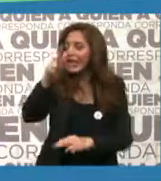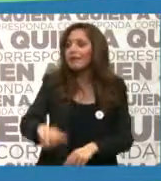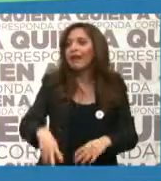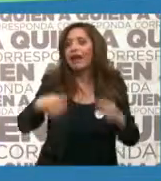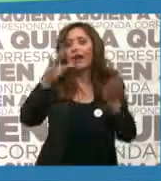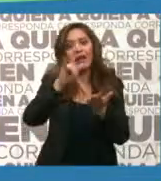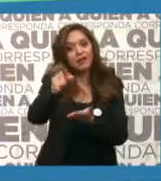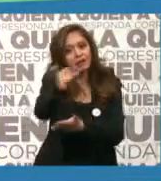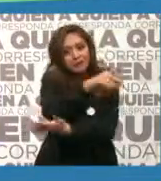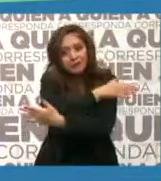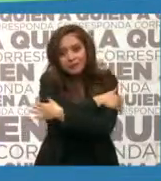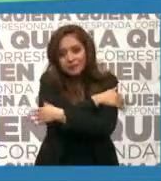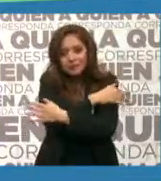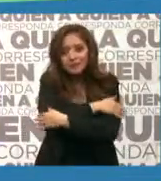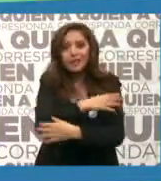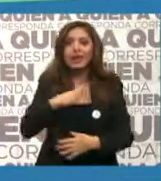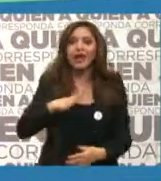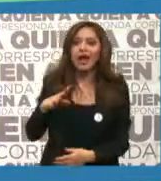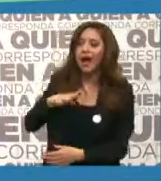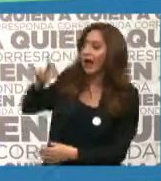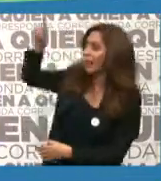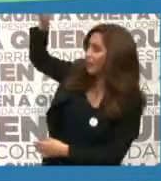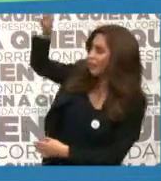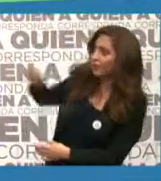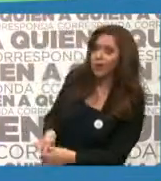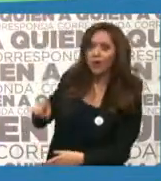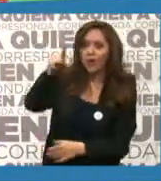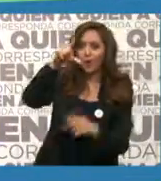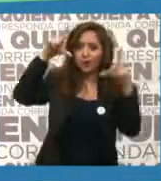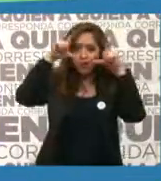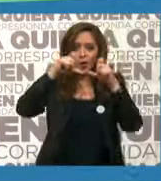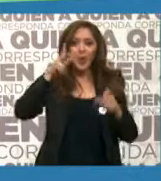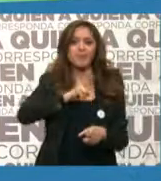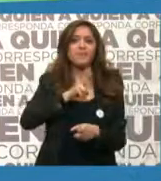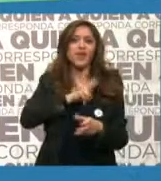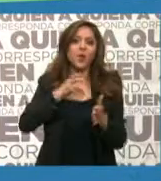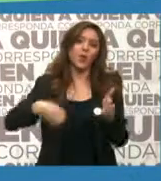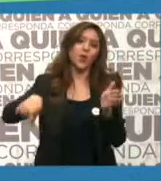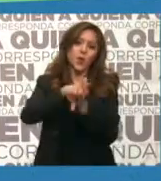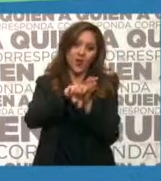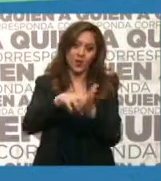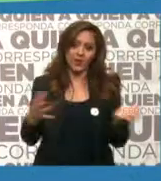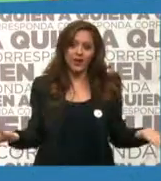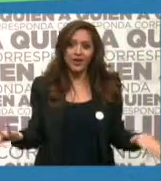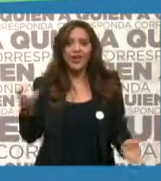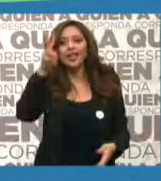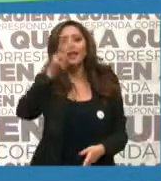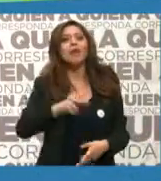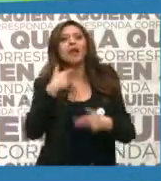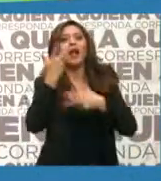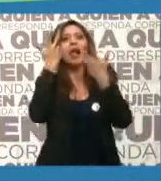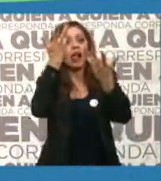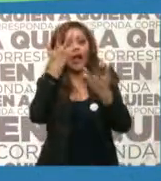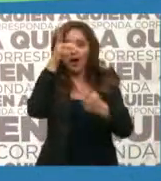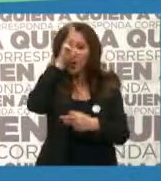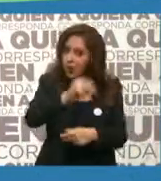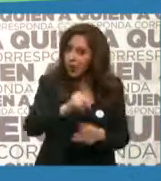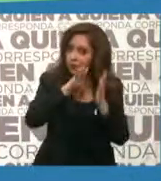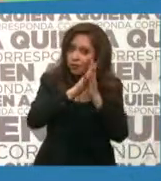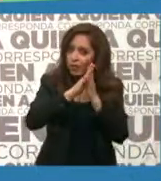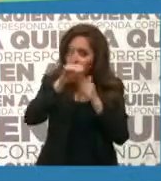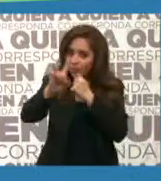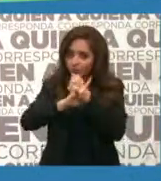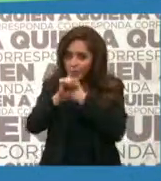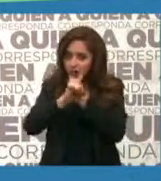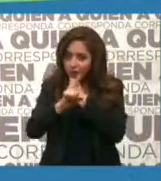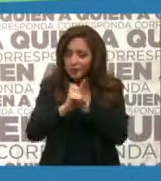toda mi admiración. Tengo un póster de ustedes en mi cuarto. Oye, Capi, Jorge, aparte está te estoy diciendo en la villa, que te admiro, ¿no? No te me bajes del pedestal de admiración.